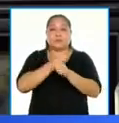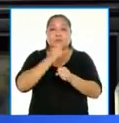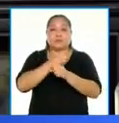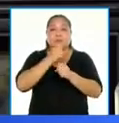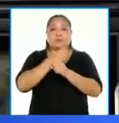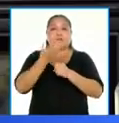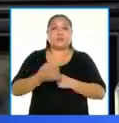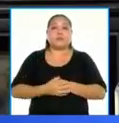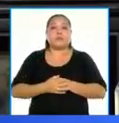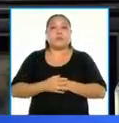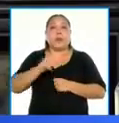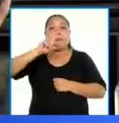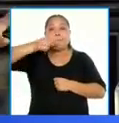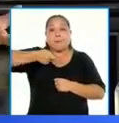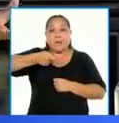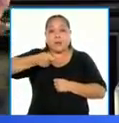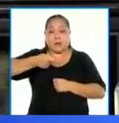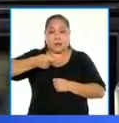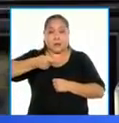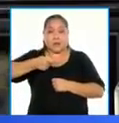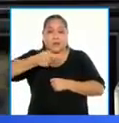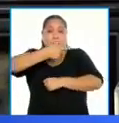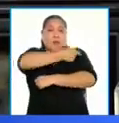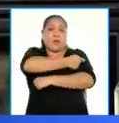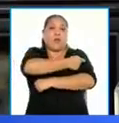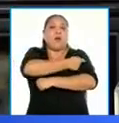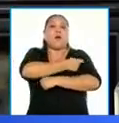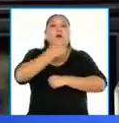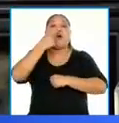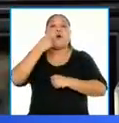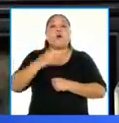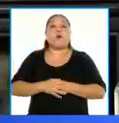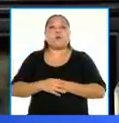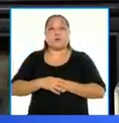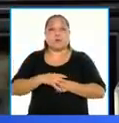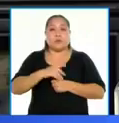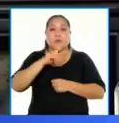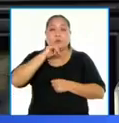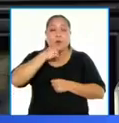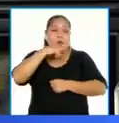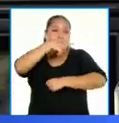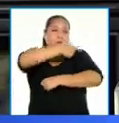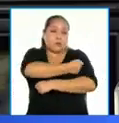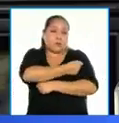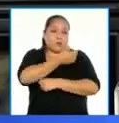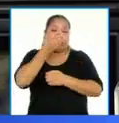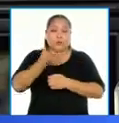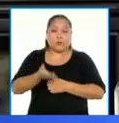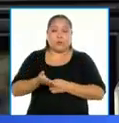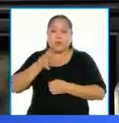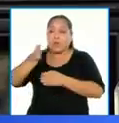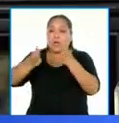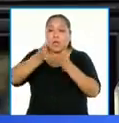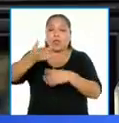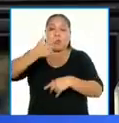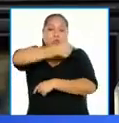trabajando 1.000 vacunadoras y vacunadores haciendo esta